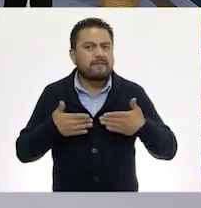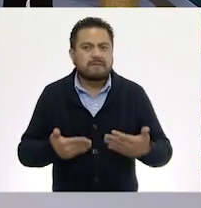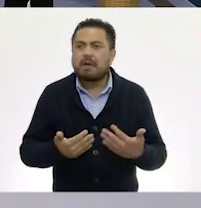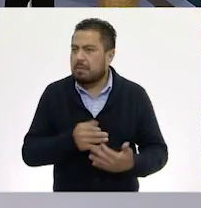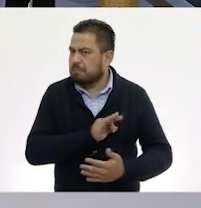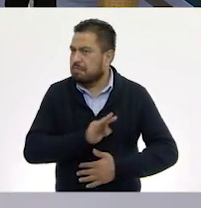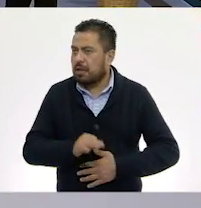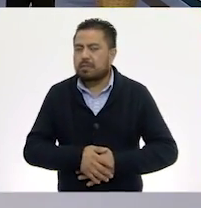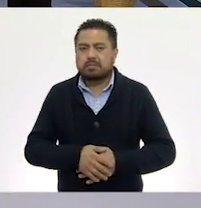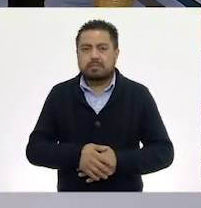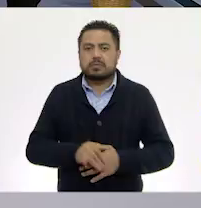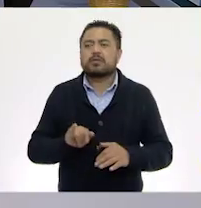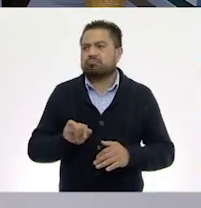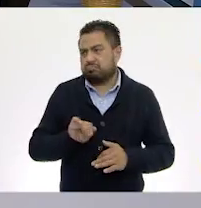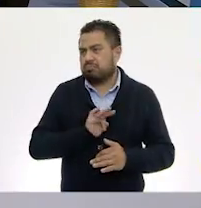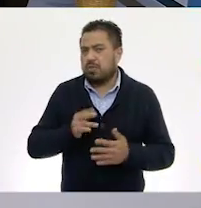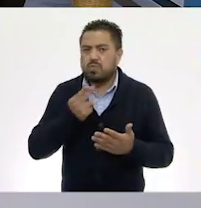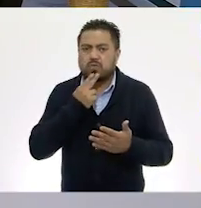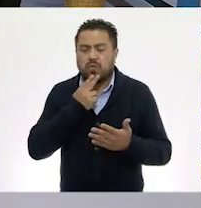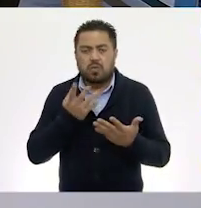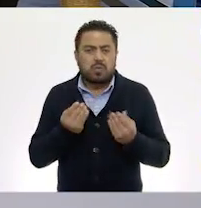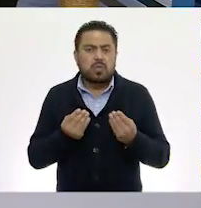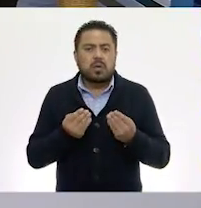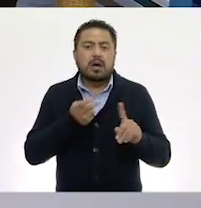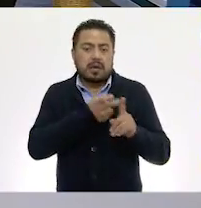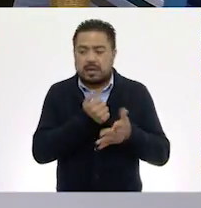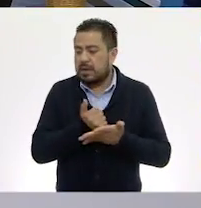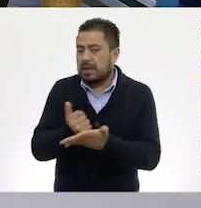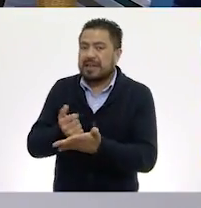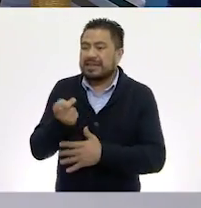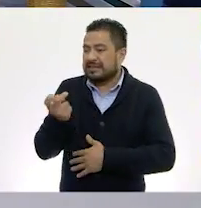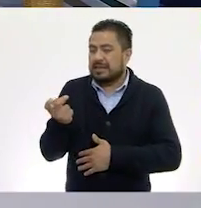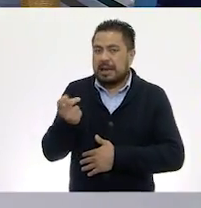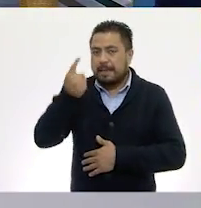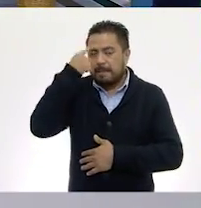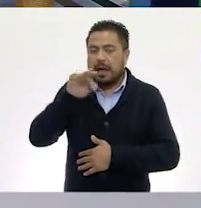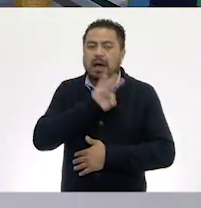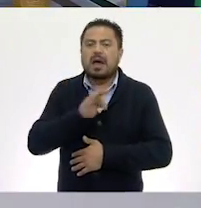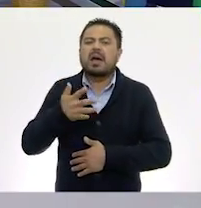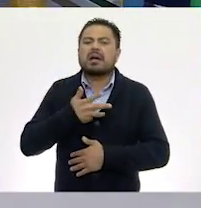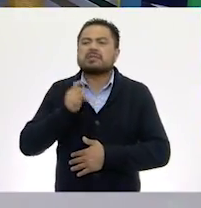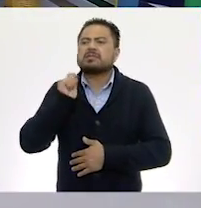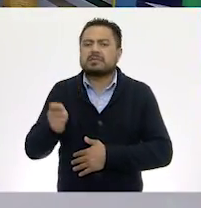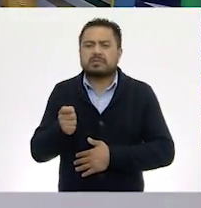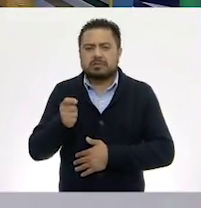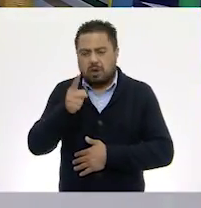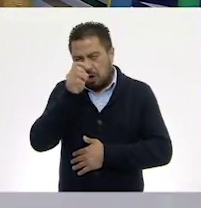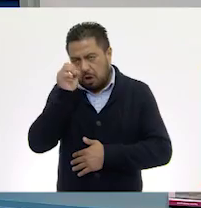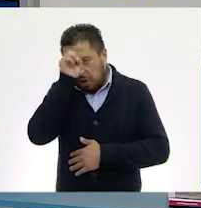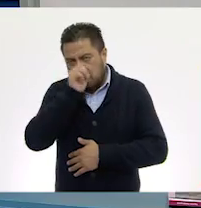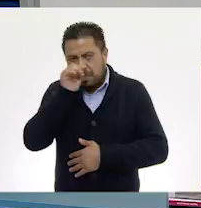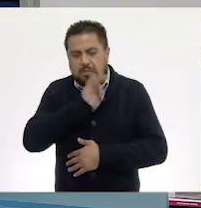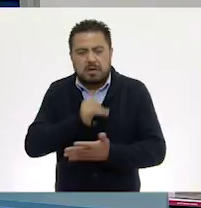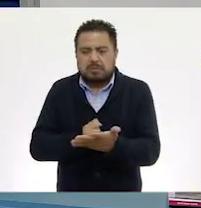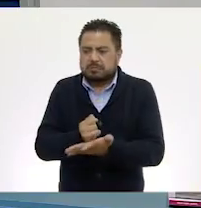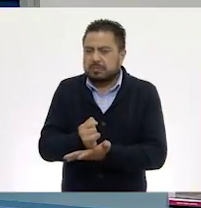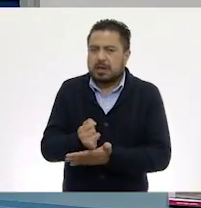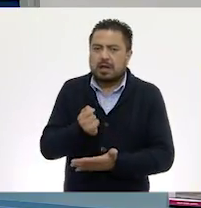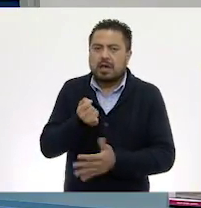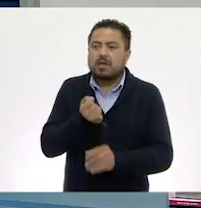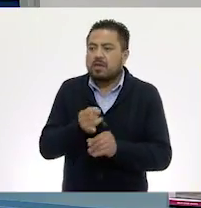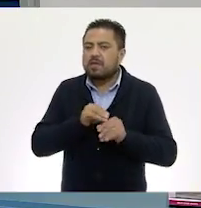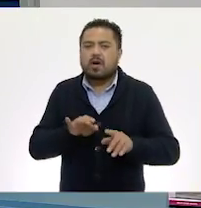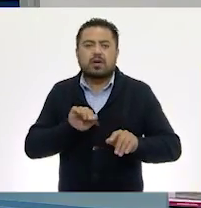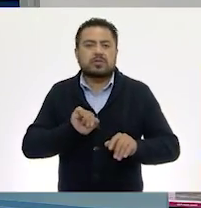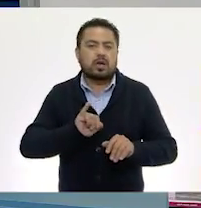confiable. Pues es de mucha ayuda. De hecho, esto nos va a ayudar precisamente para tener un criterio para poder decidir si la información es